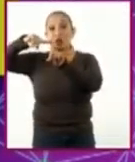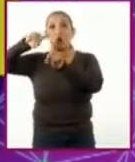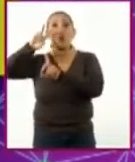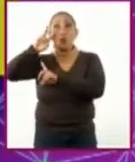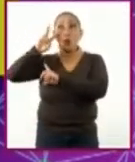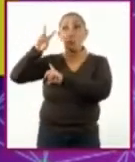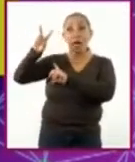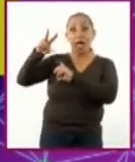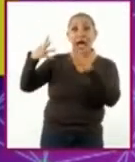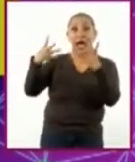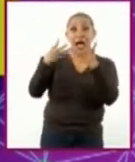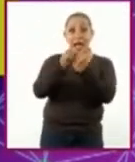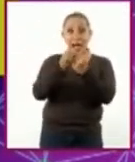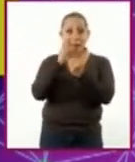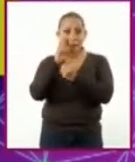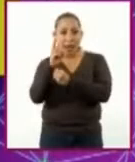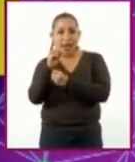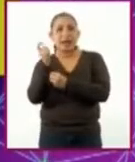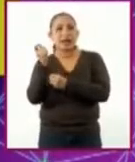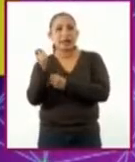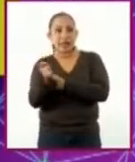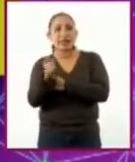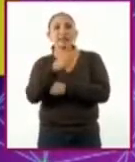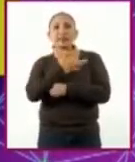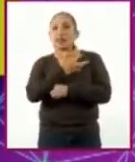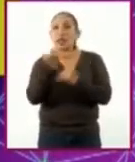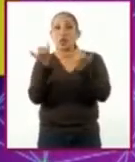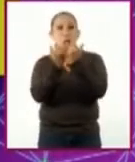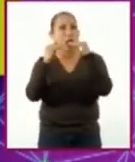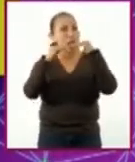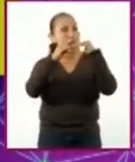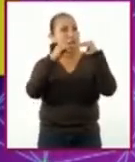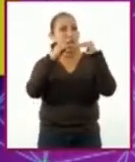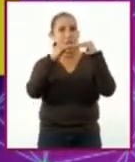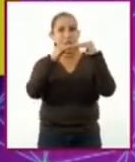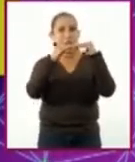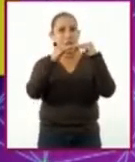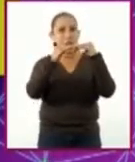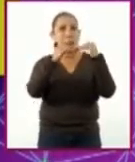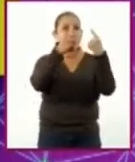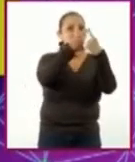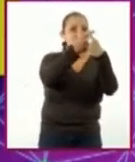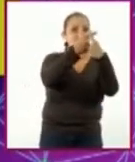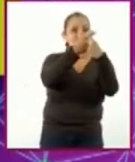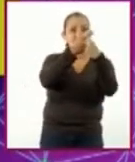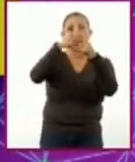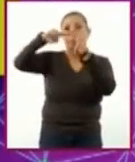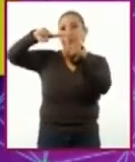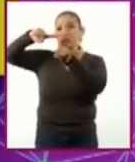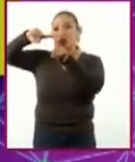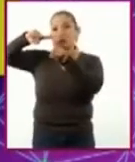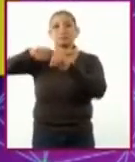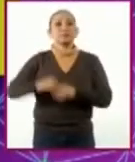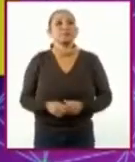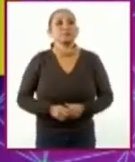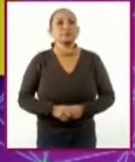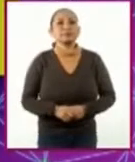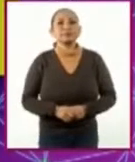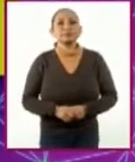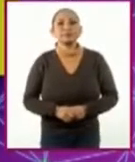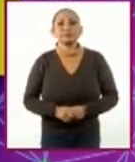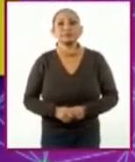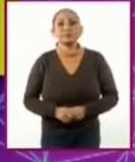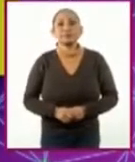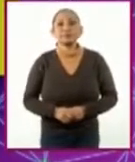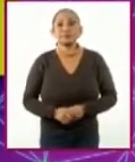que están juntas y por consiguiente tienen la misma jerarquía, multiplicaciones y divisiones.